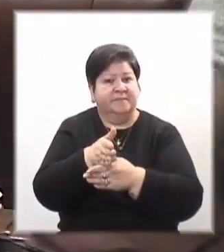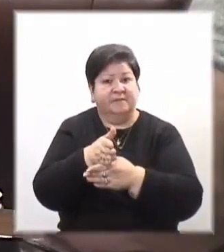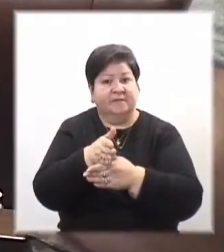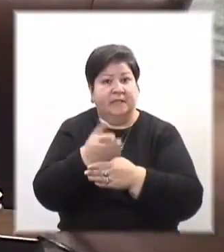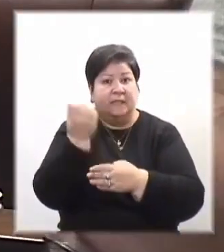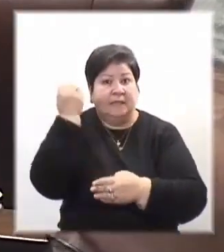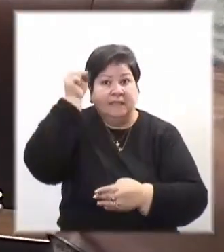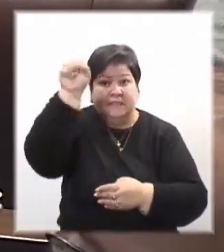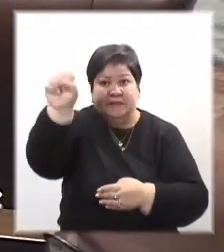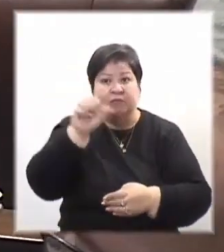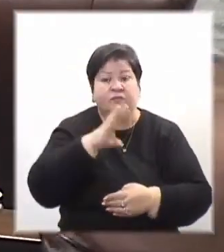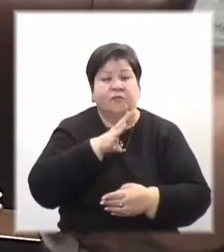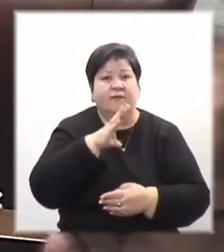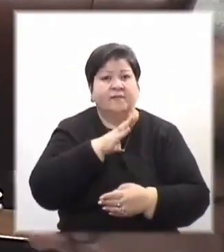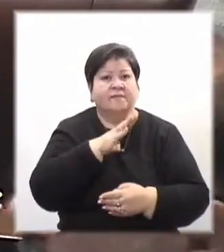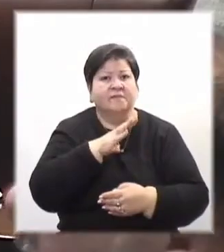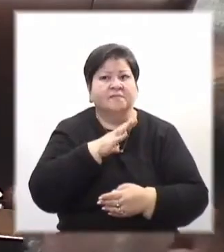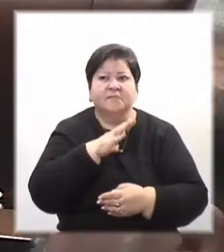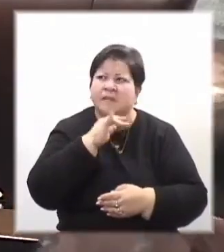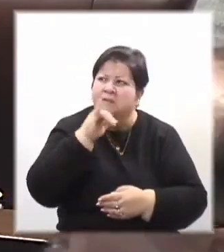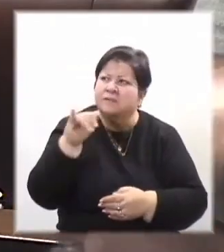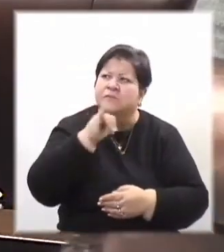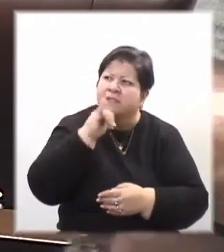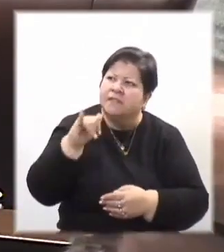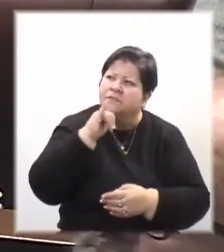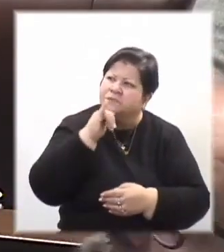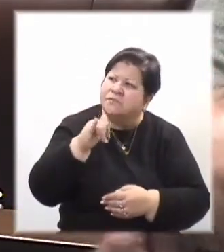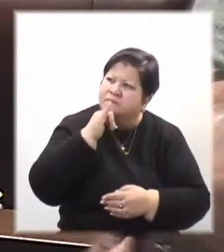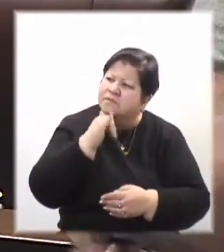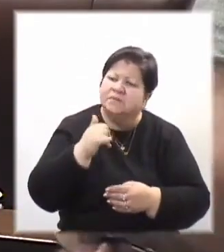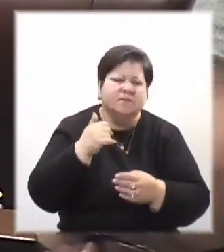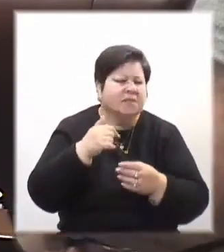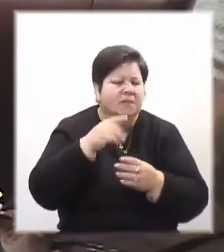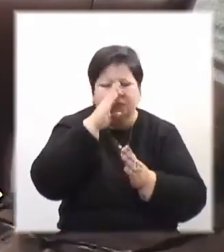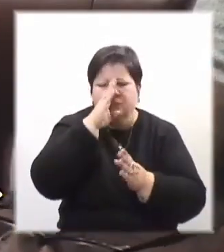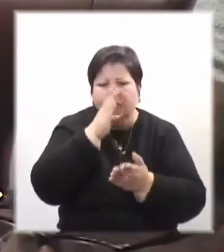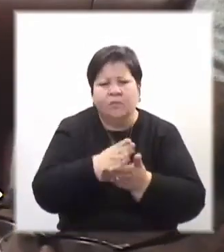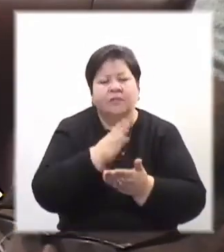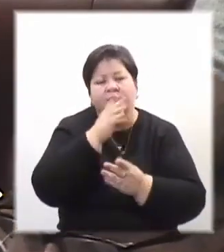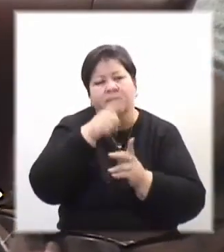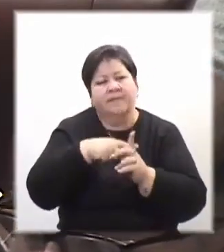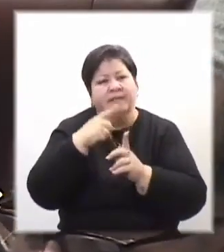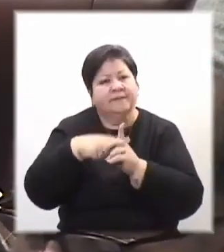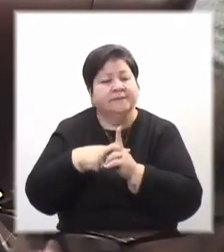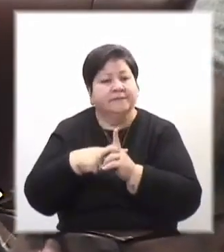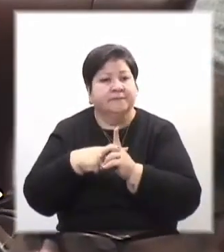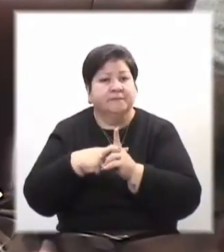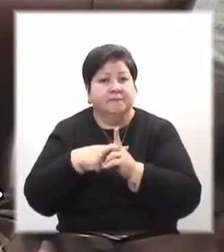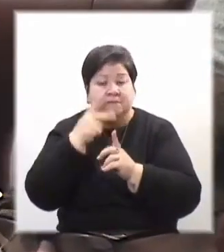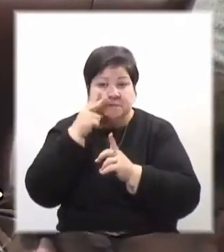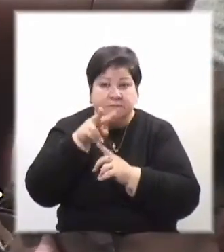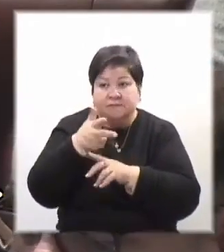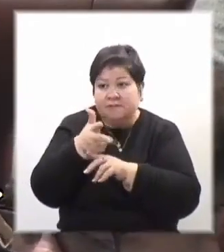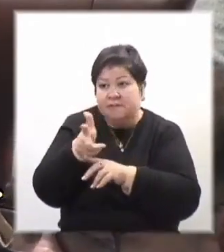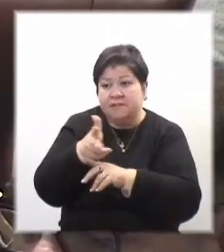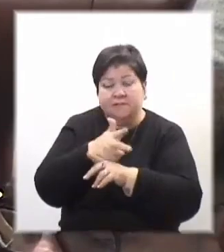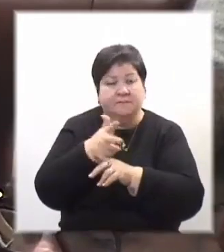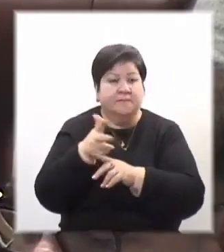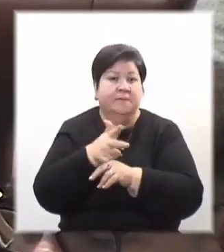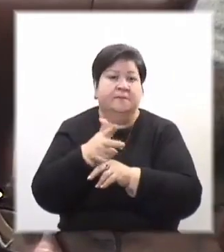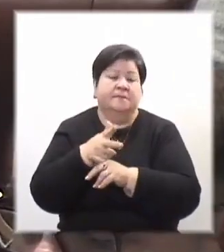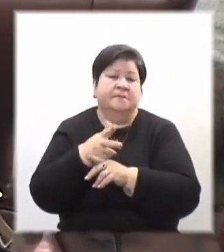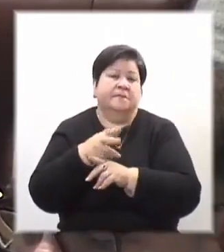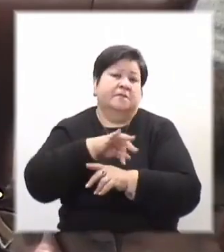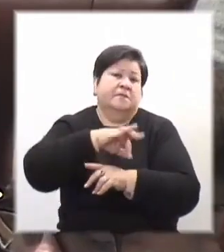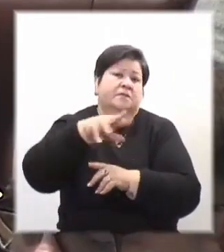que se había denunciado sistemáticamente al menos en los últimos meses en esa zona eso se condice y Se confirma